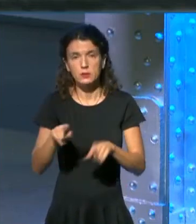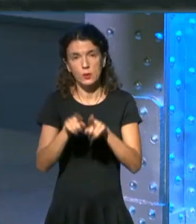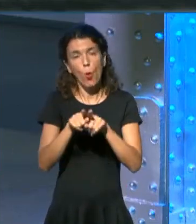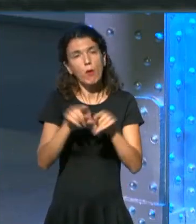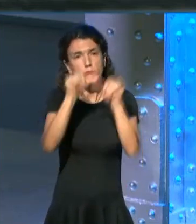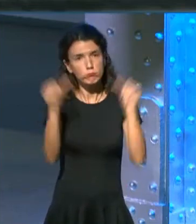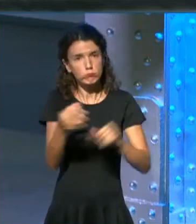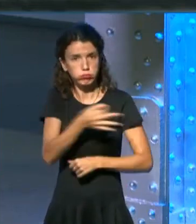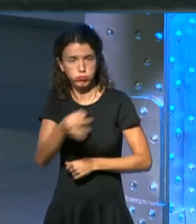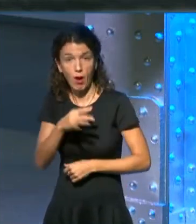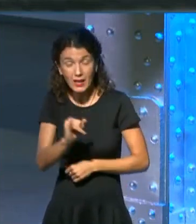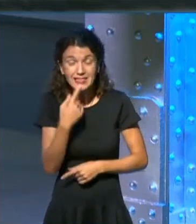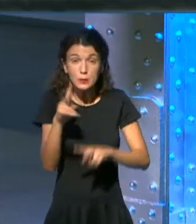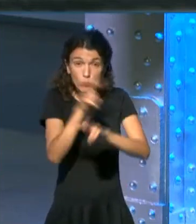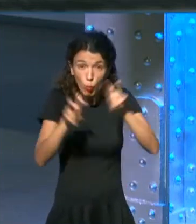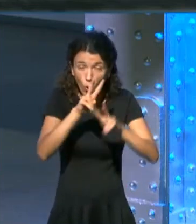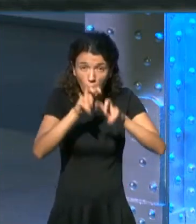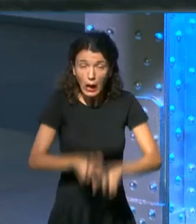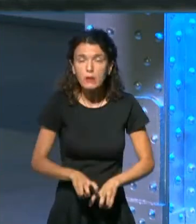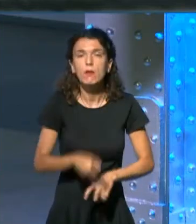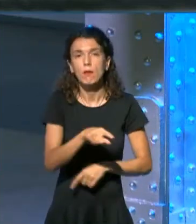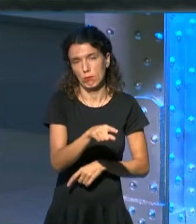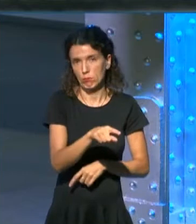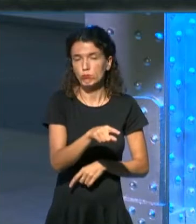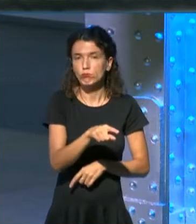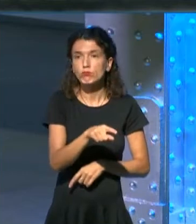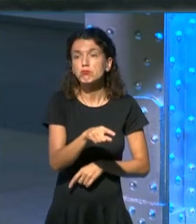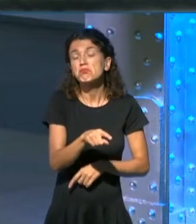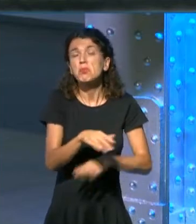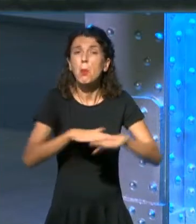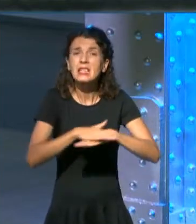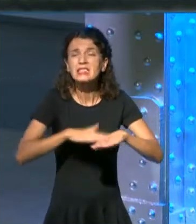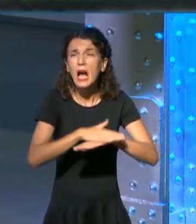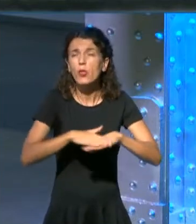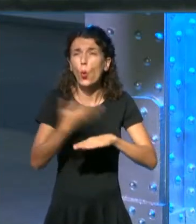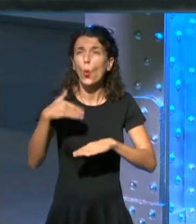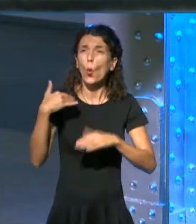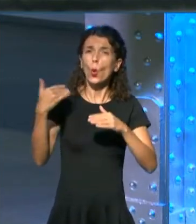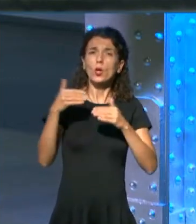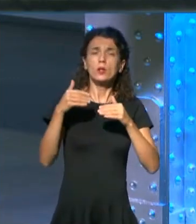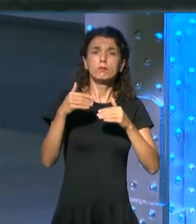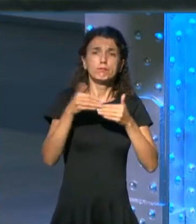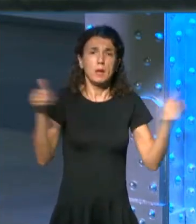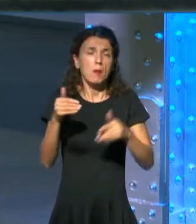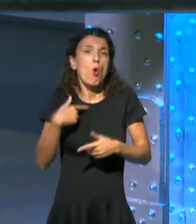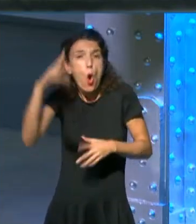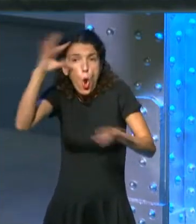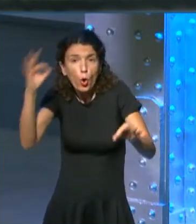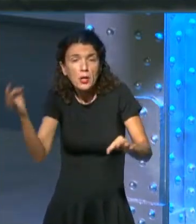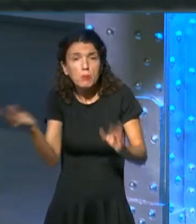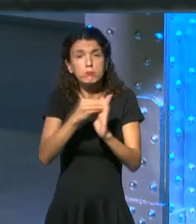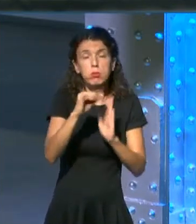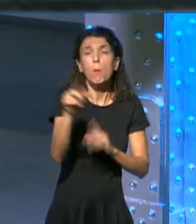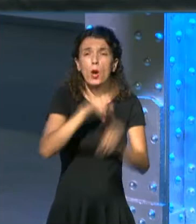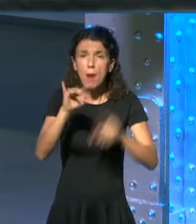formalizados, y si nos ponemos a buscar se basan en cosas que llevan con nosotros desde el principio de los tiempos, como el sentido común. ¿Tienes un problema